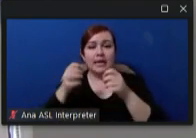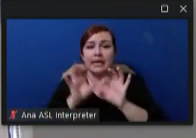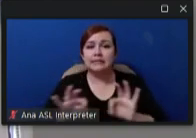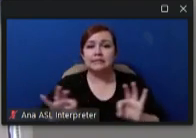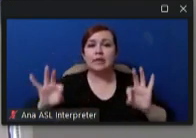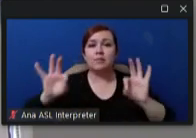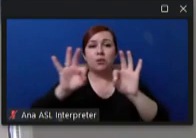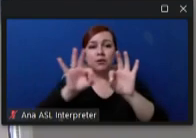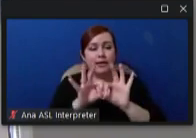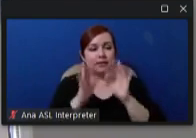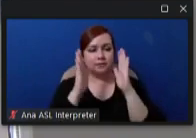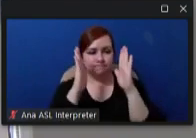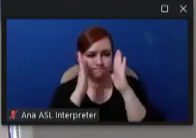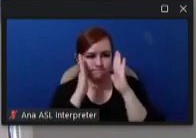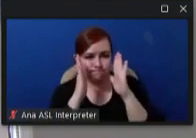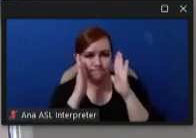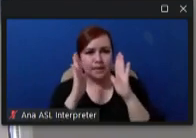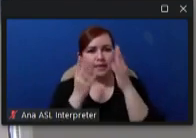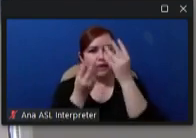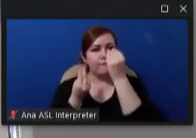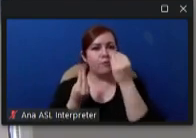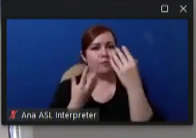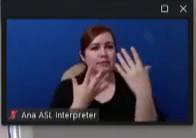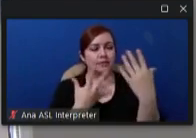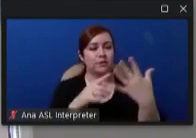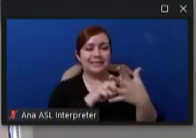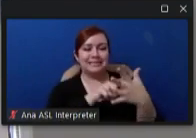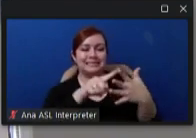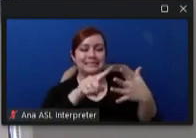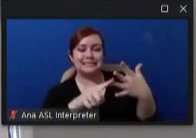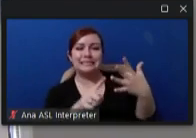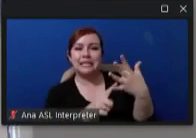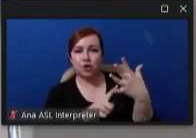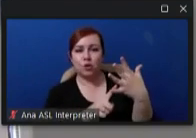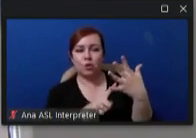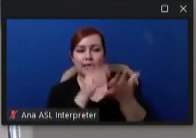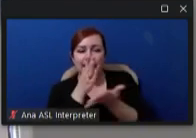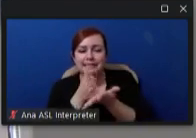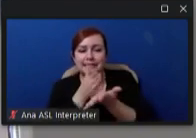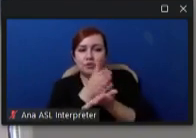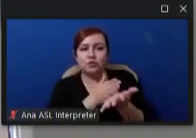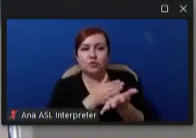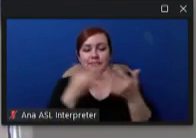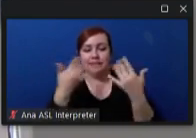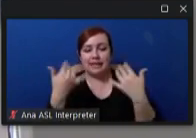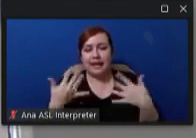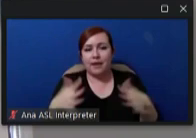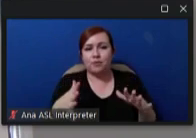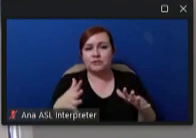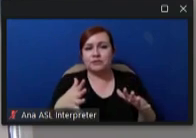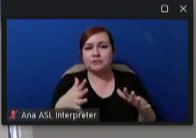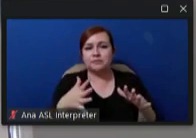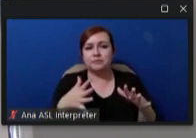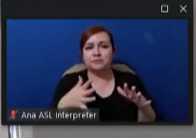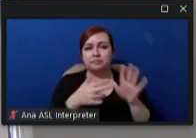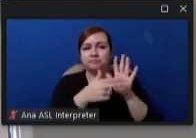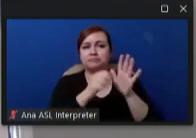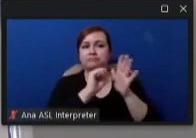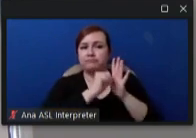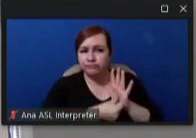atención diferenciada en 5 instituciones del Estado, en las cuales hemos identificado en este presente informe en primera